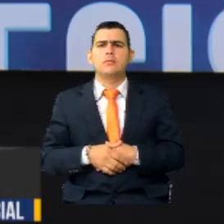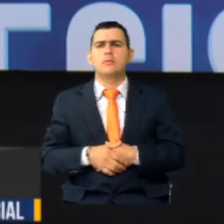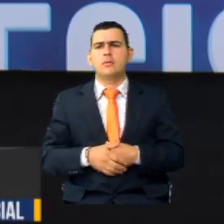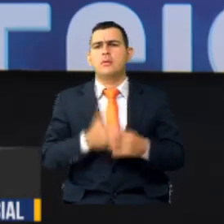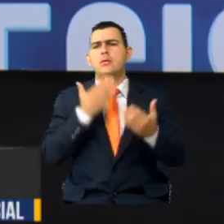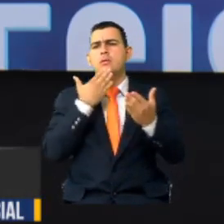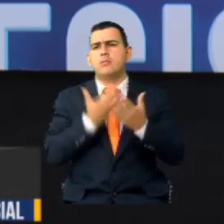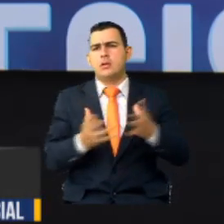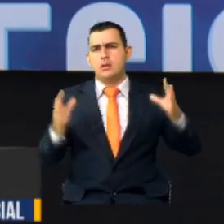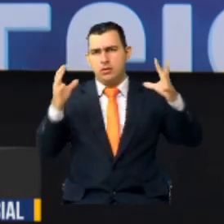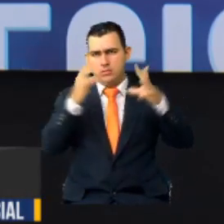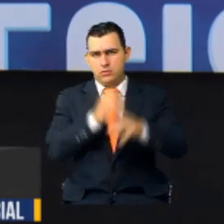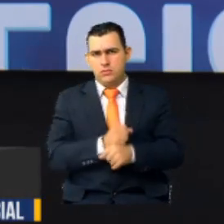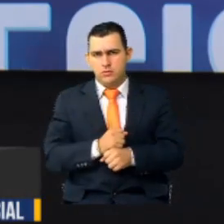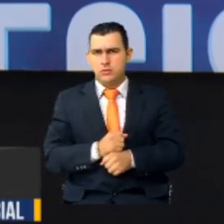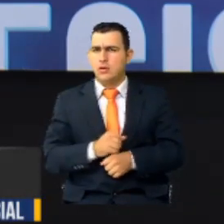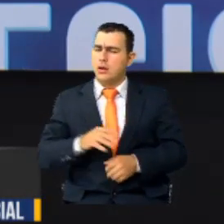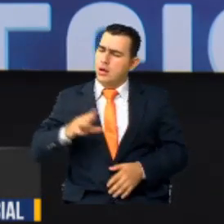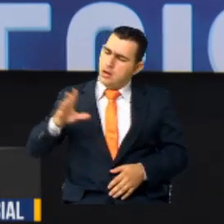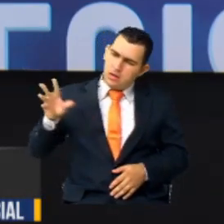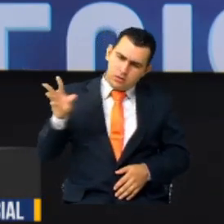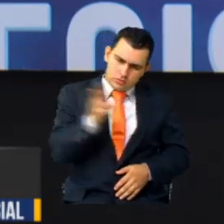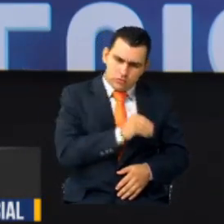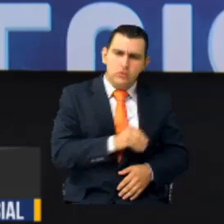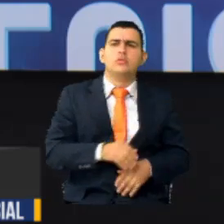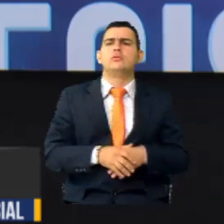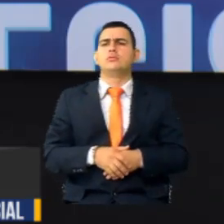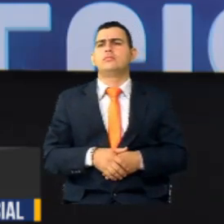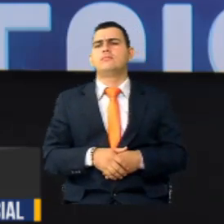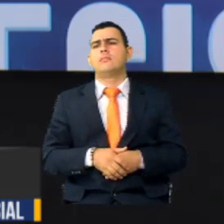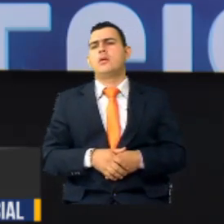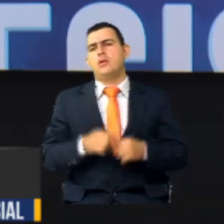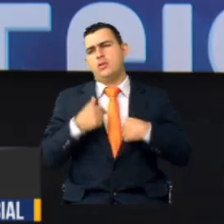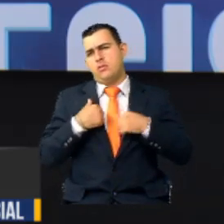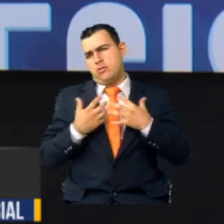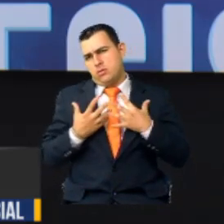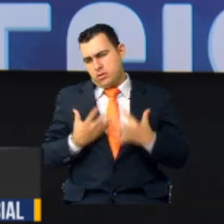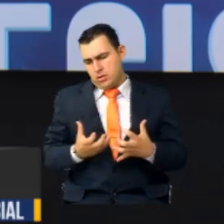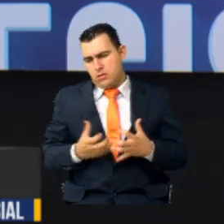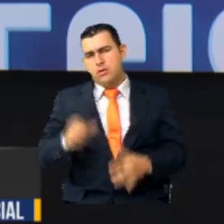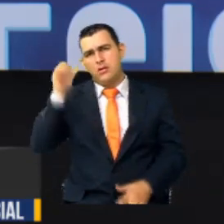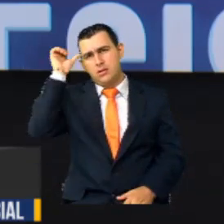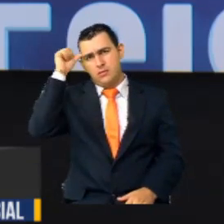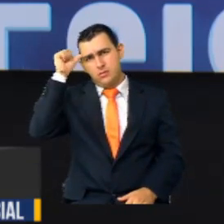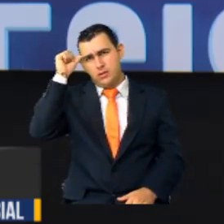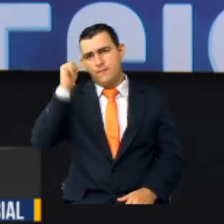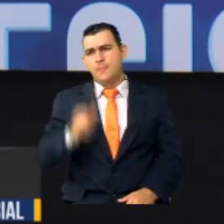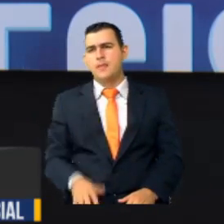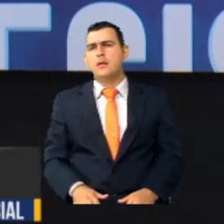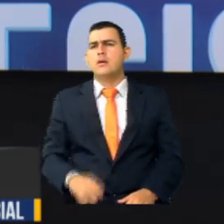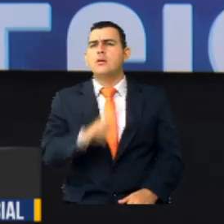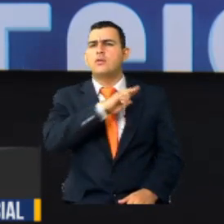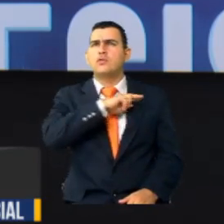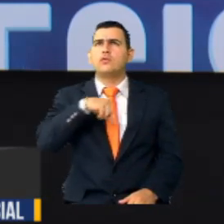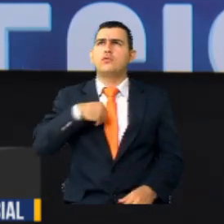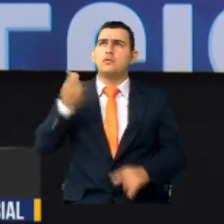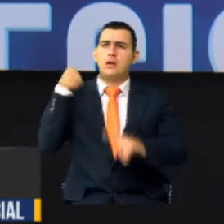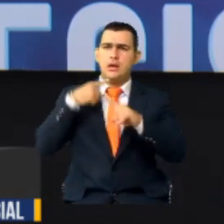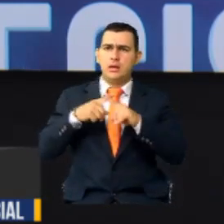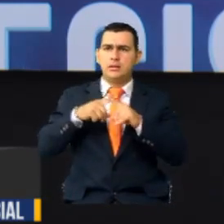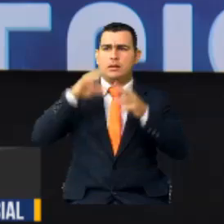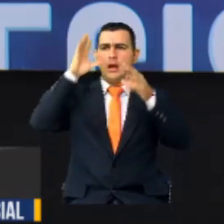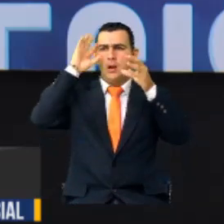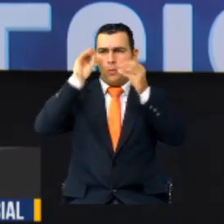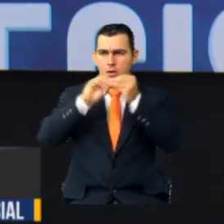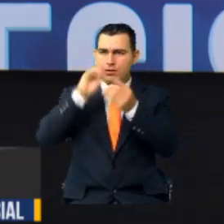Televisión, distinguidos periodistas. Yo quiero recordarles, si me permiten un segundito, que nosotros hicimos un pacto de paz del cual ustedes